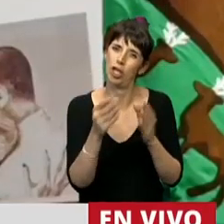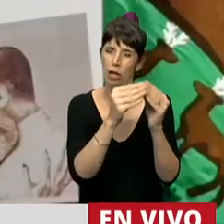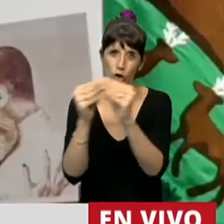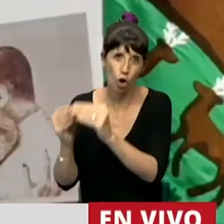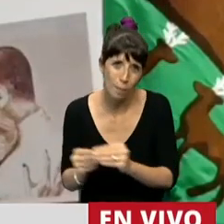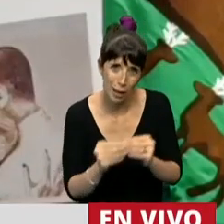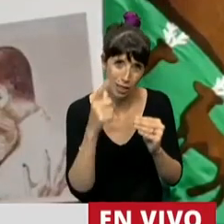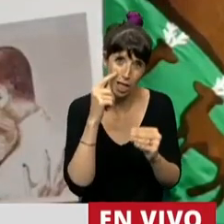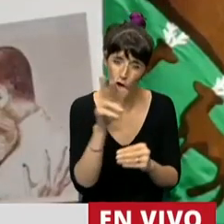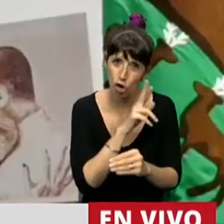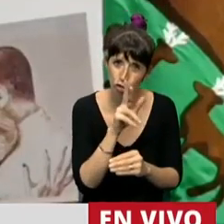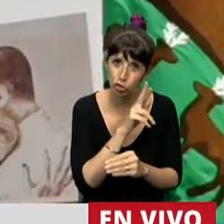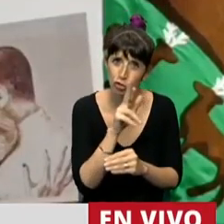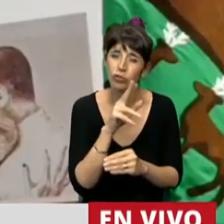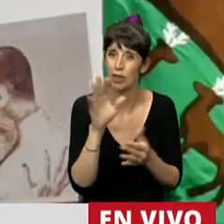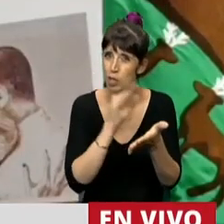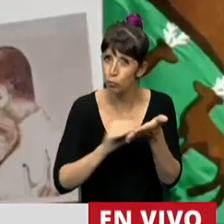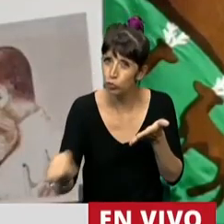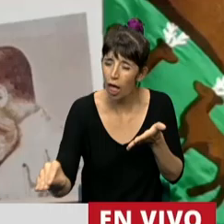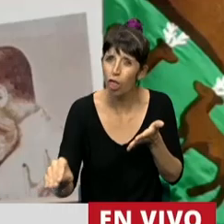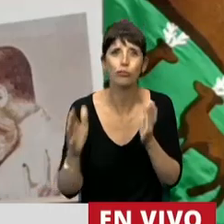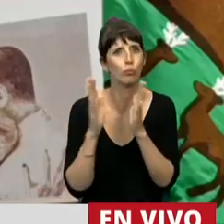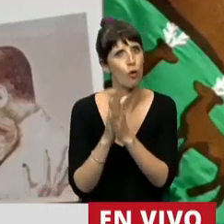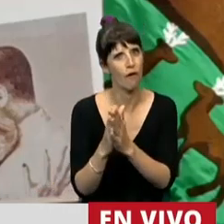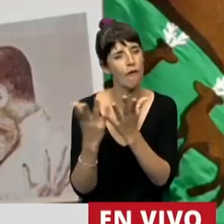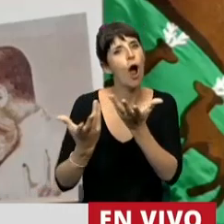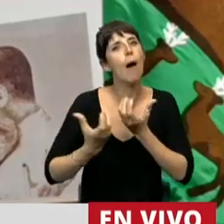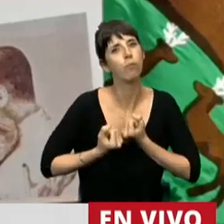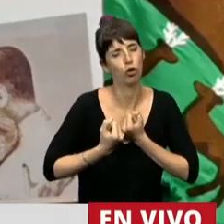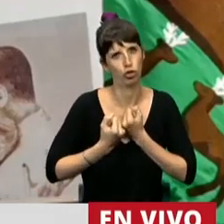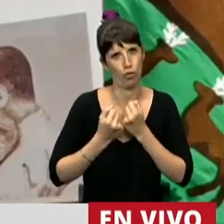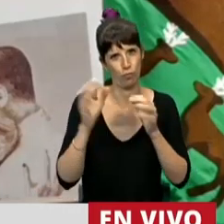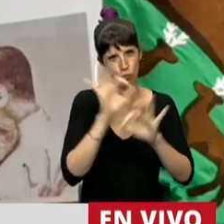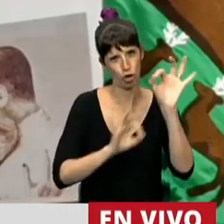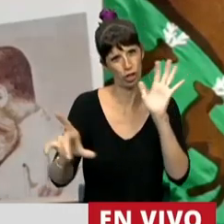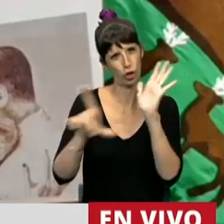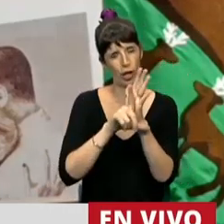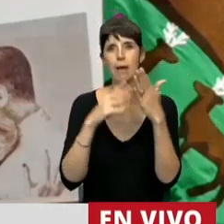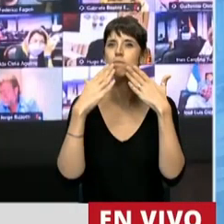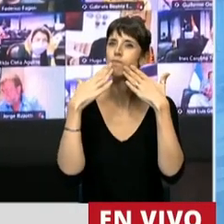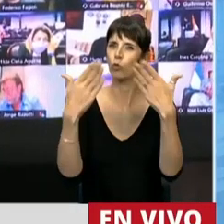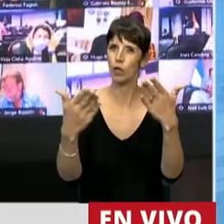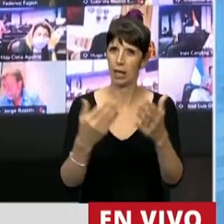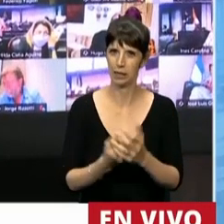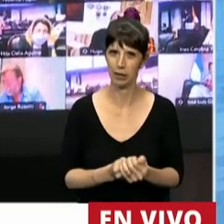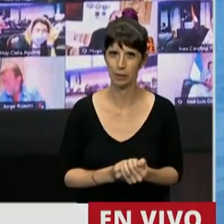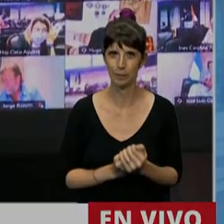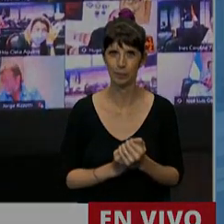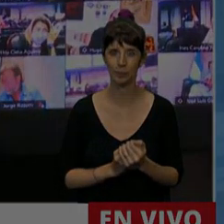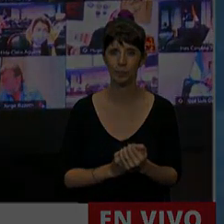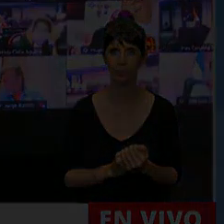y compañeros, que apoyen este proyecto. Muchas gracias, señor presidente. Gracias, diputado. Tiene...